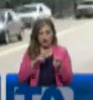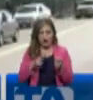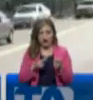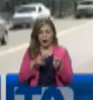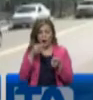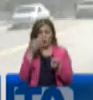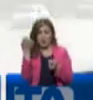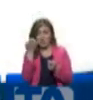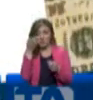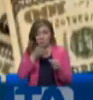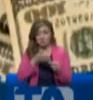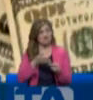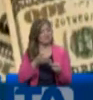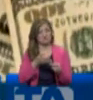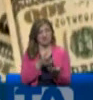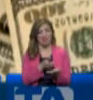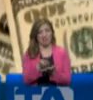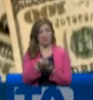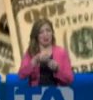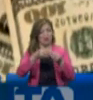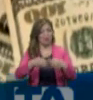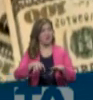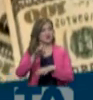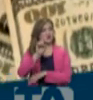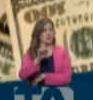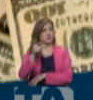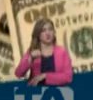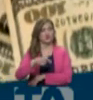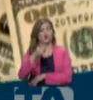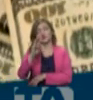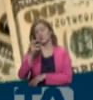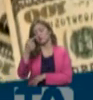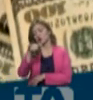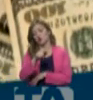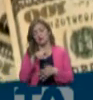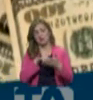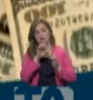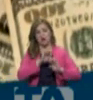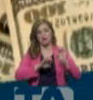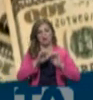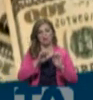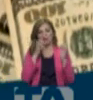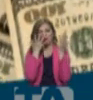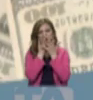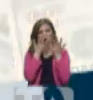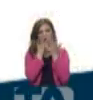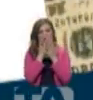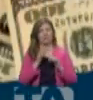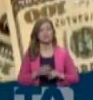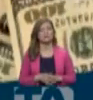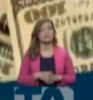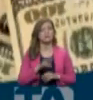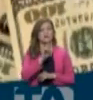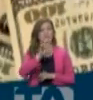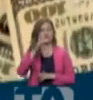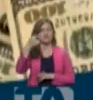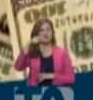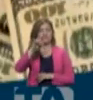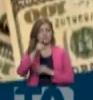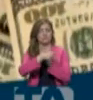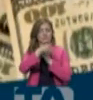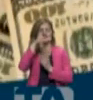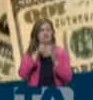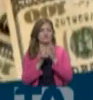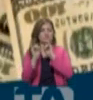de la emergencia. Se gastó $1.6 millones en estudios que hoy resultan inexplicables y $23 millones en